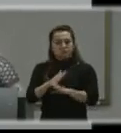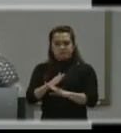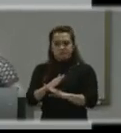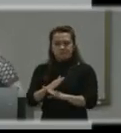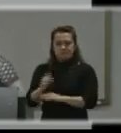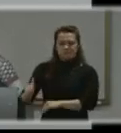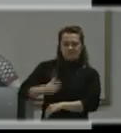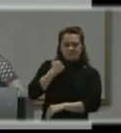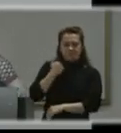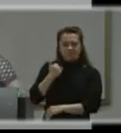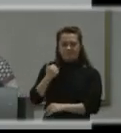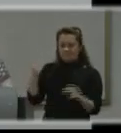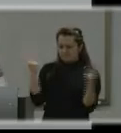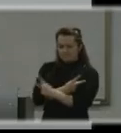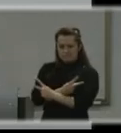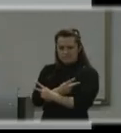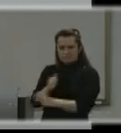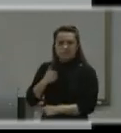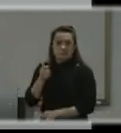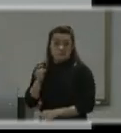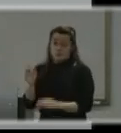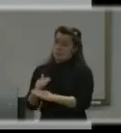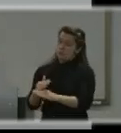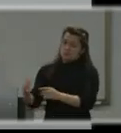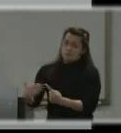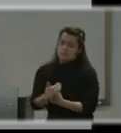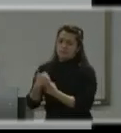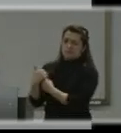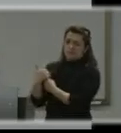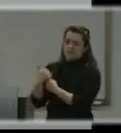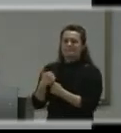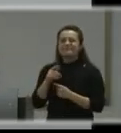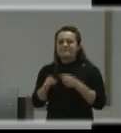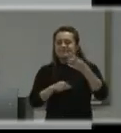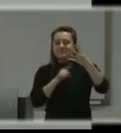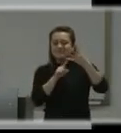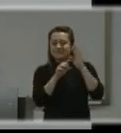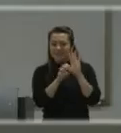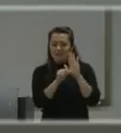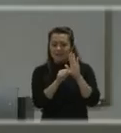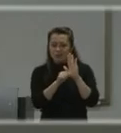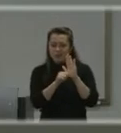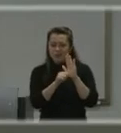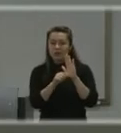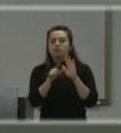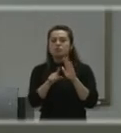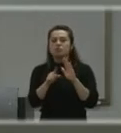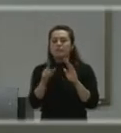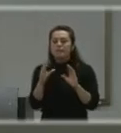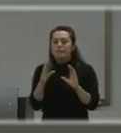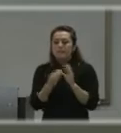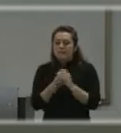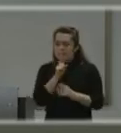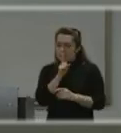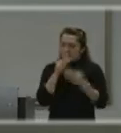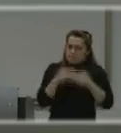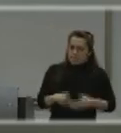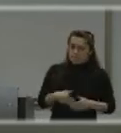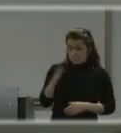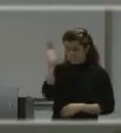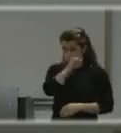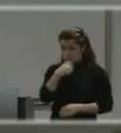abuso. El artículo 22, el derecho a la privacidad. Y una cosa que es importante es entender que el hecho de que uno sea dependiente